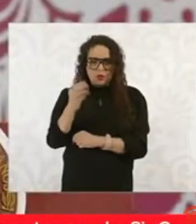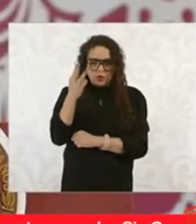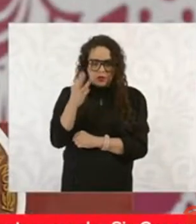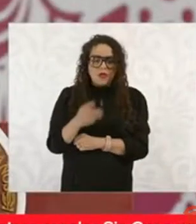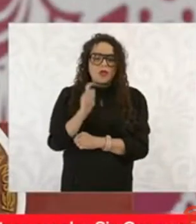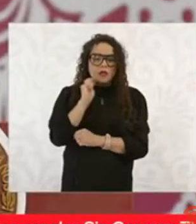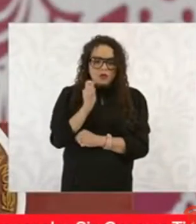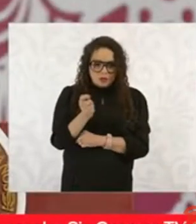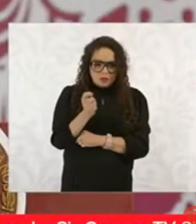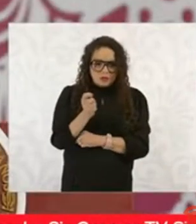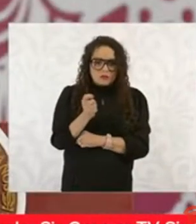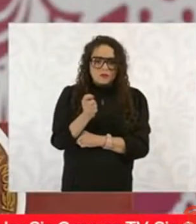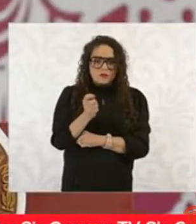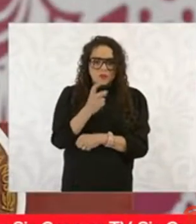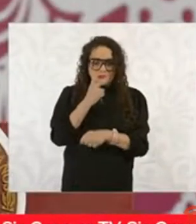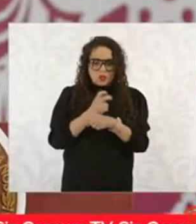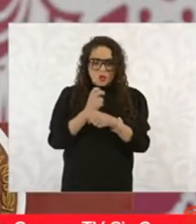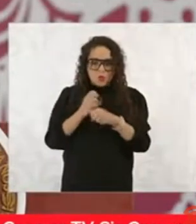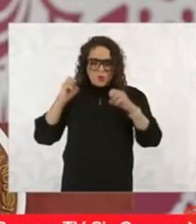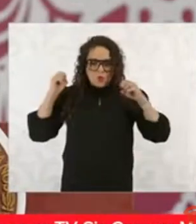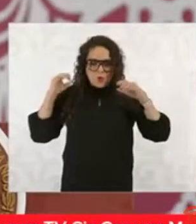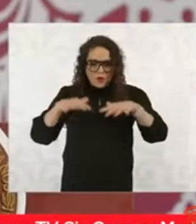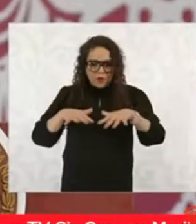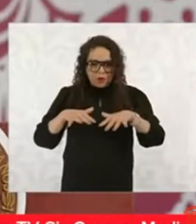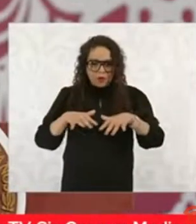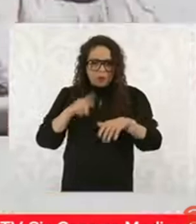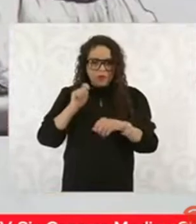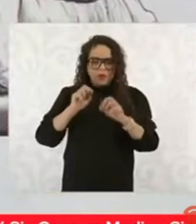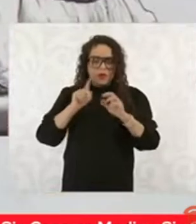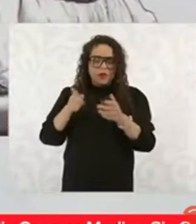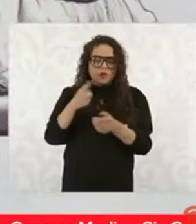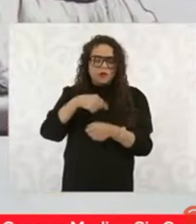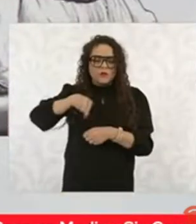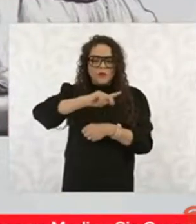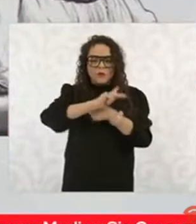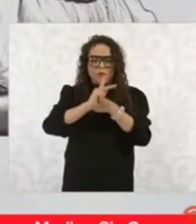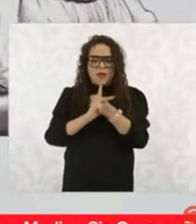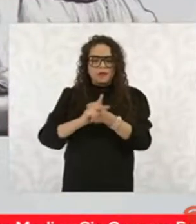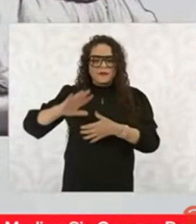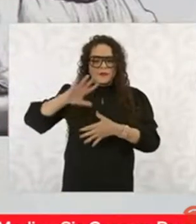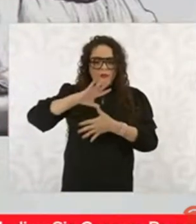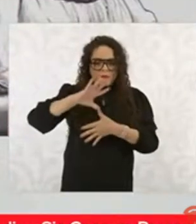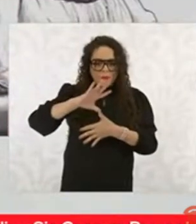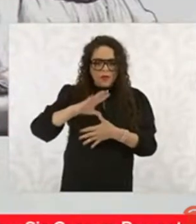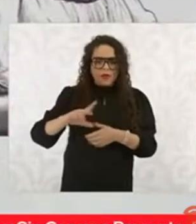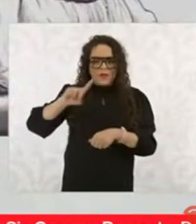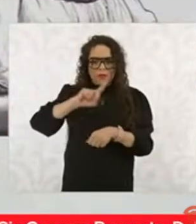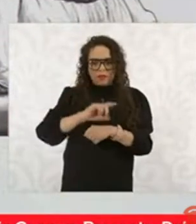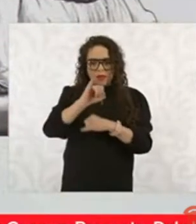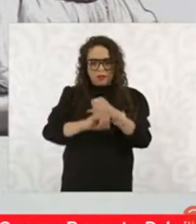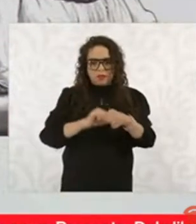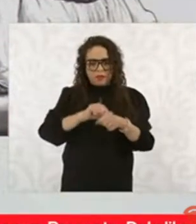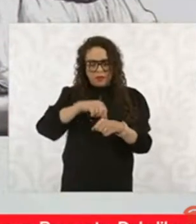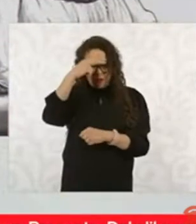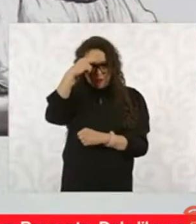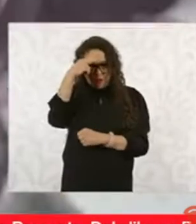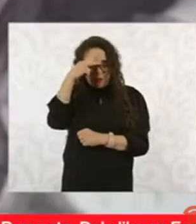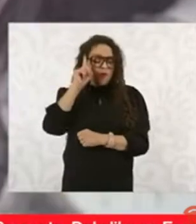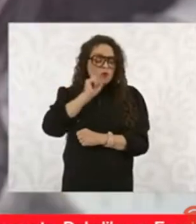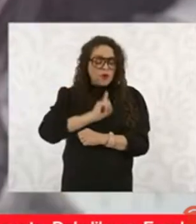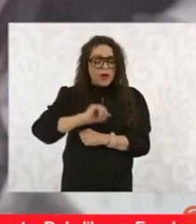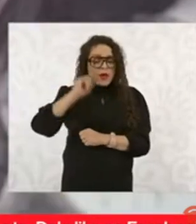de organizaciones y movimientos de América, se instituyó el 5 de septiembre como Día Internacional de la Mujer Indígena